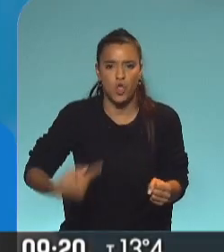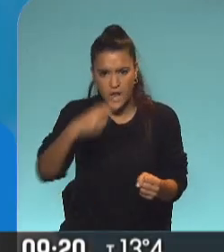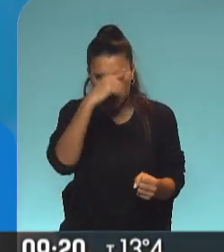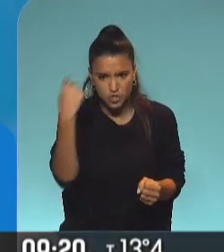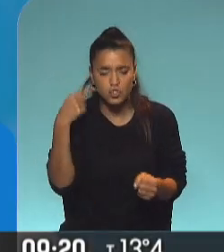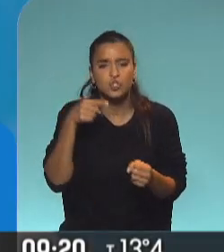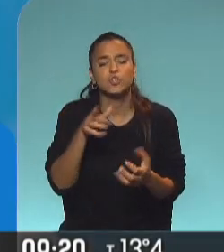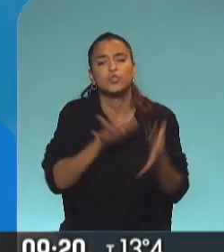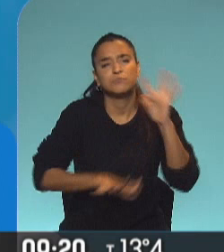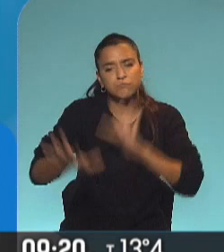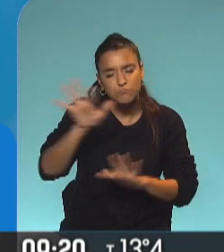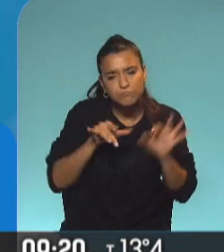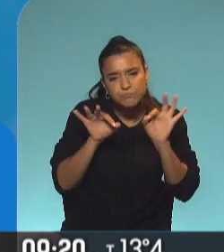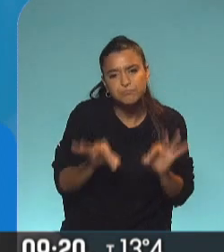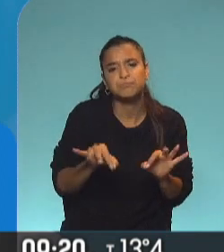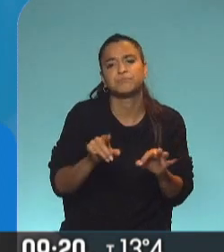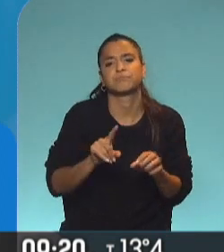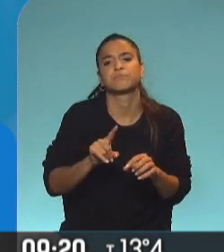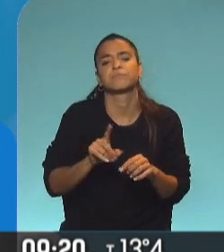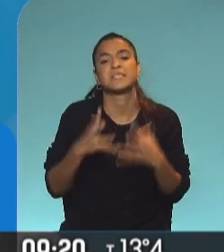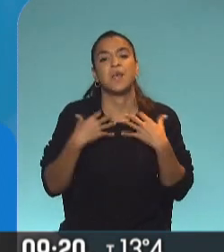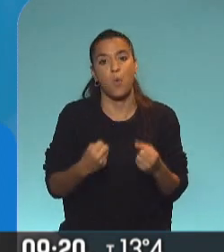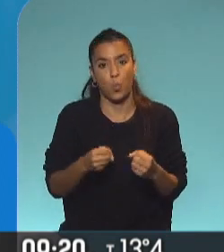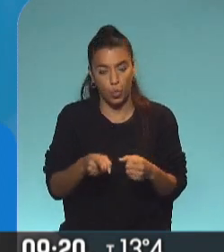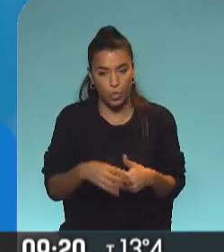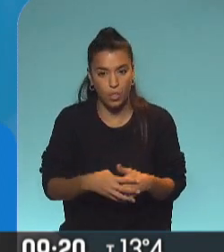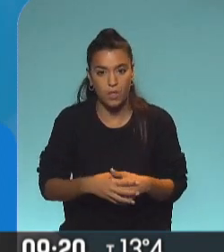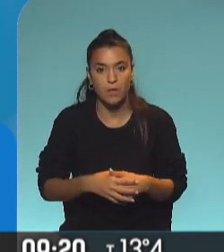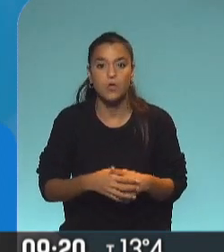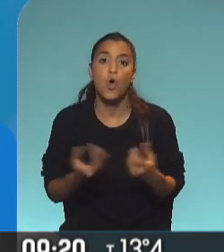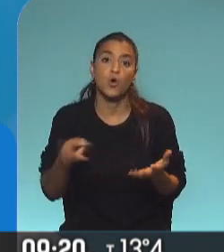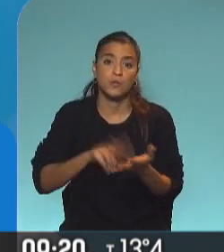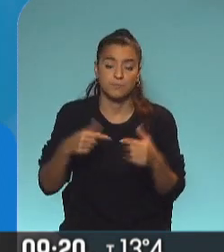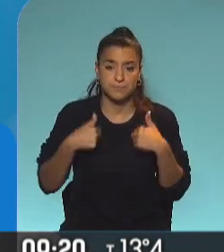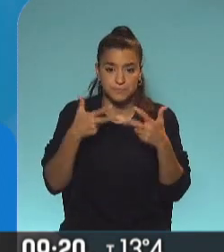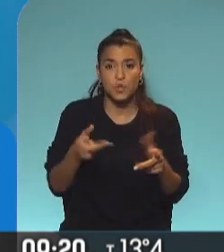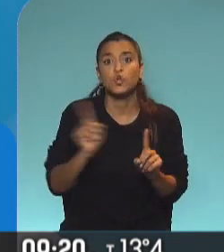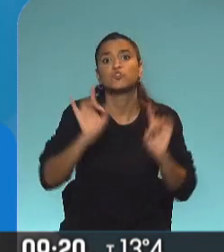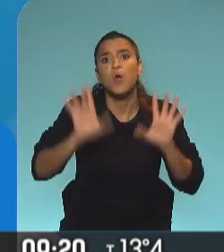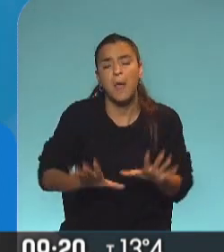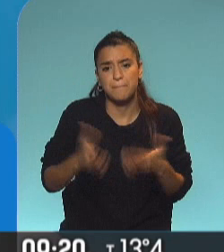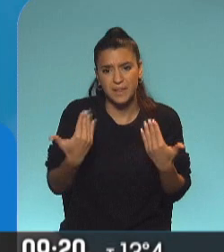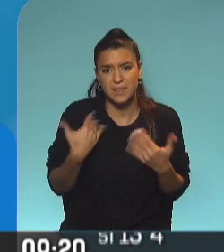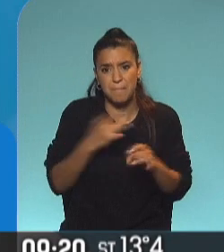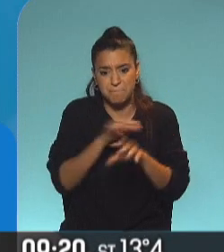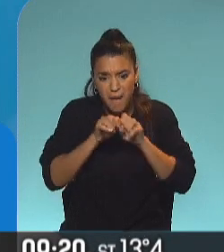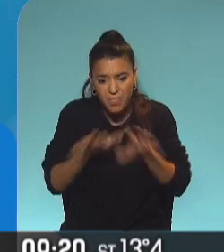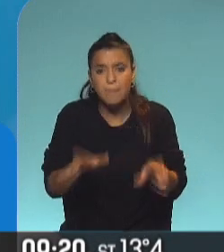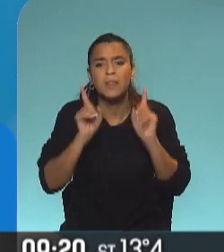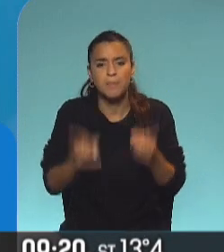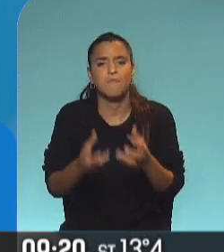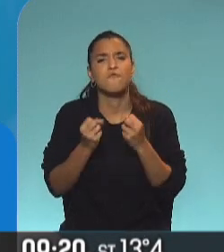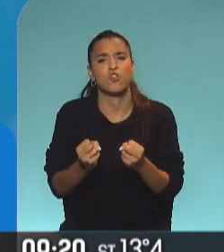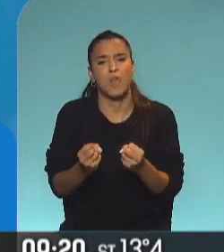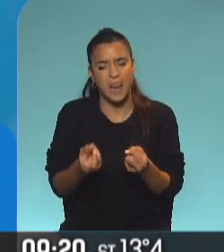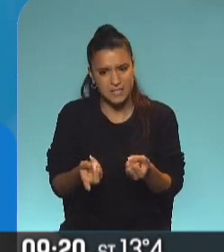materia de infraestructura sanitaria, vuelvo a decir, no solo para el abordaje de la pandemia, sino para